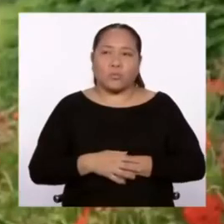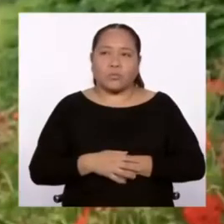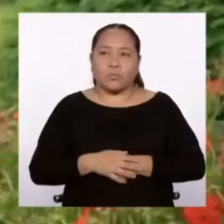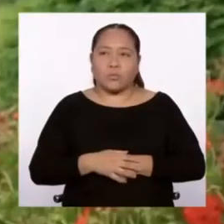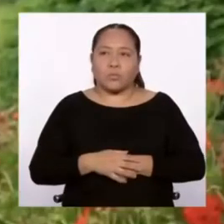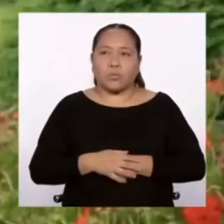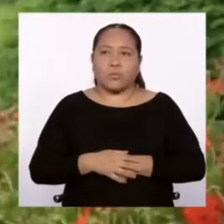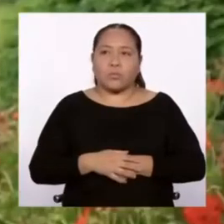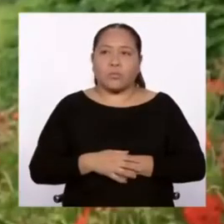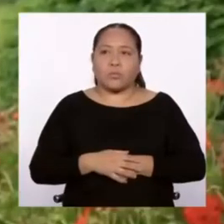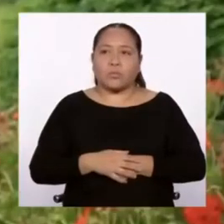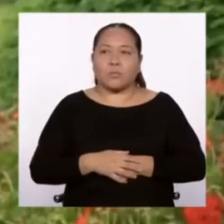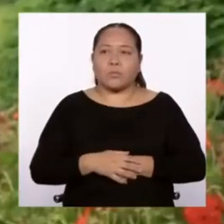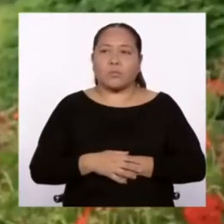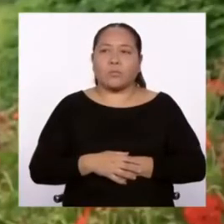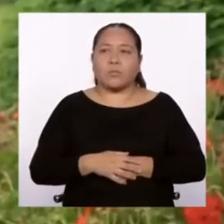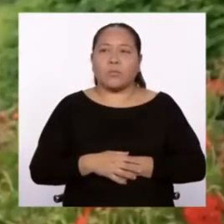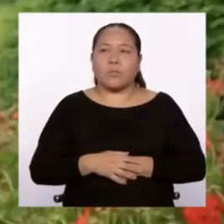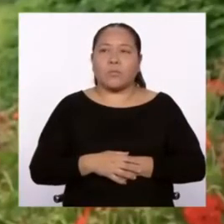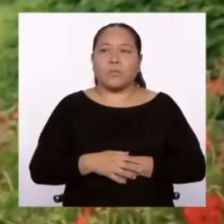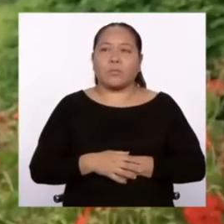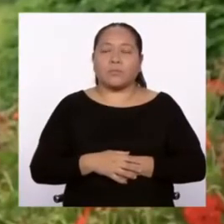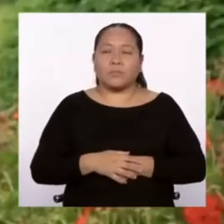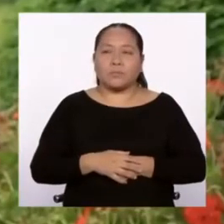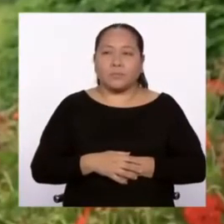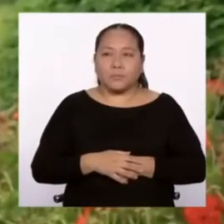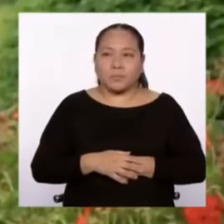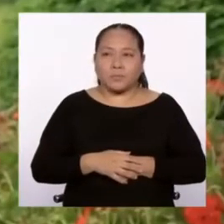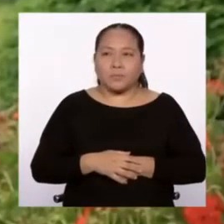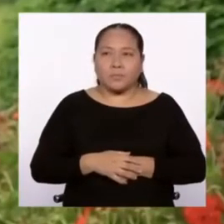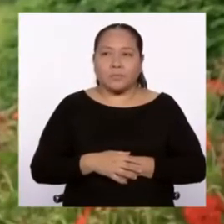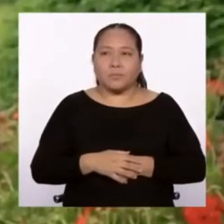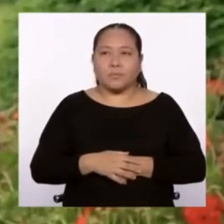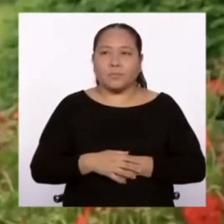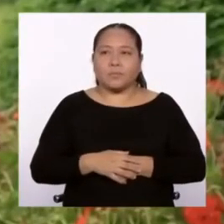Naro Xaninka o sheki no kimoshireta ka ora